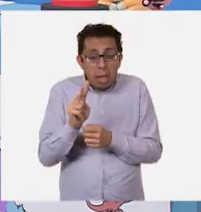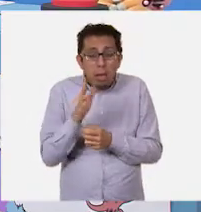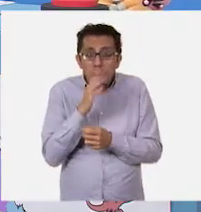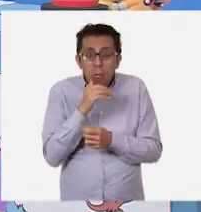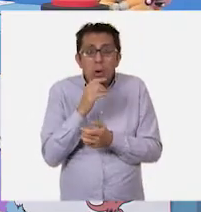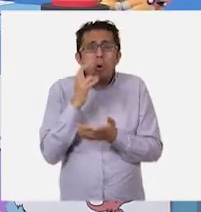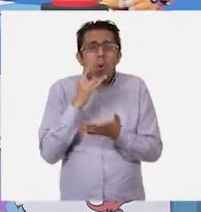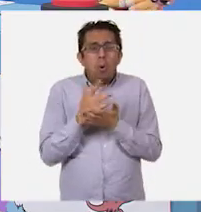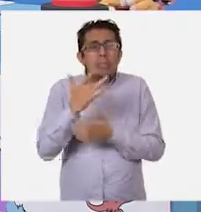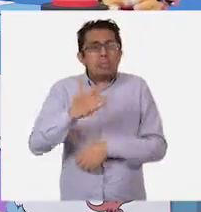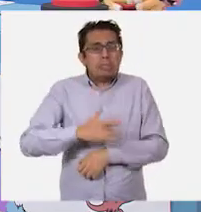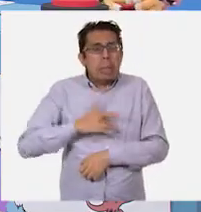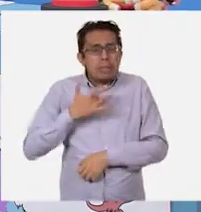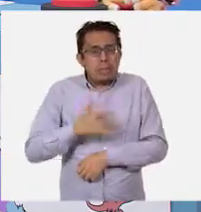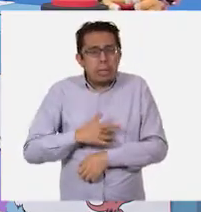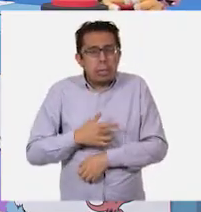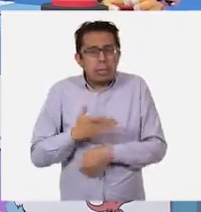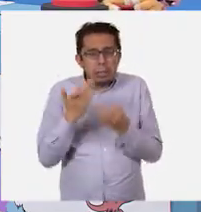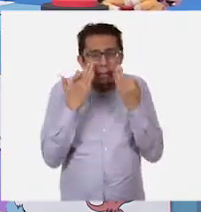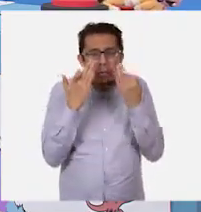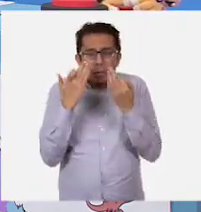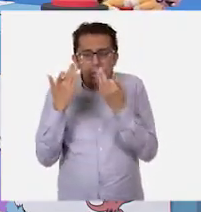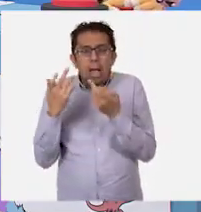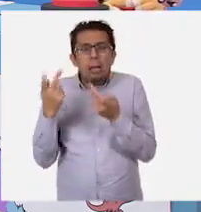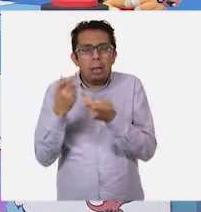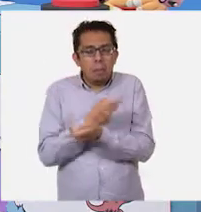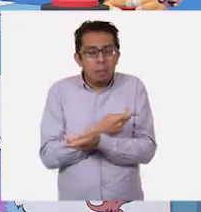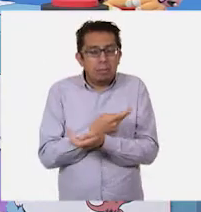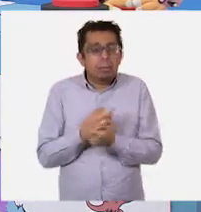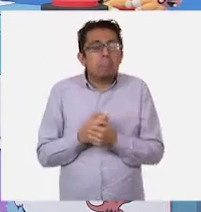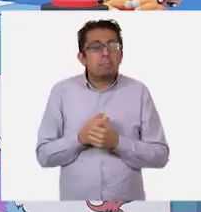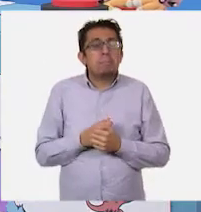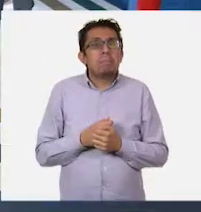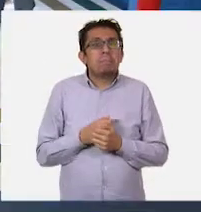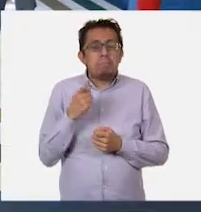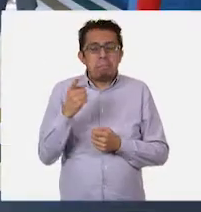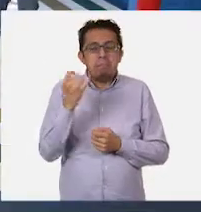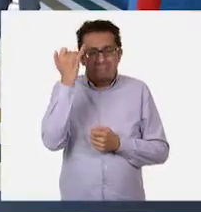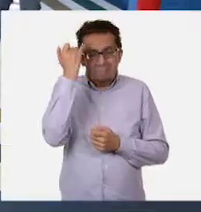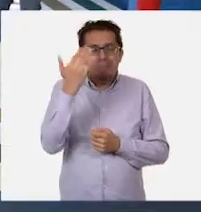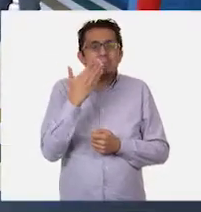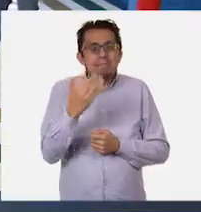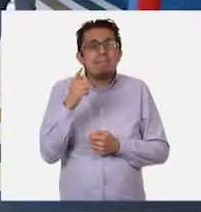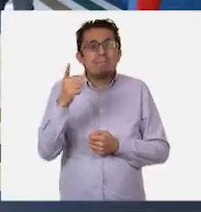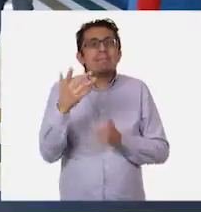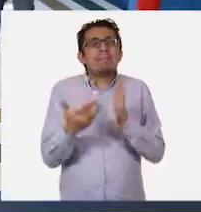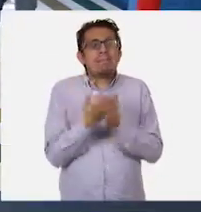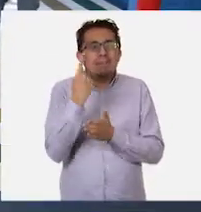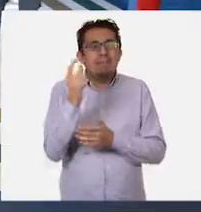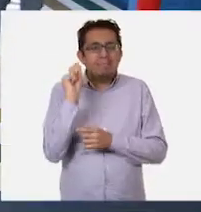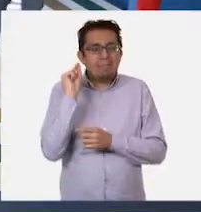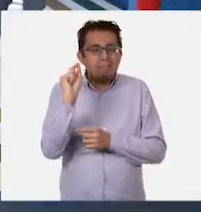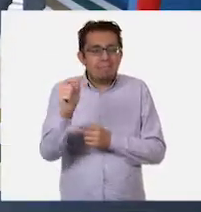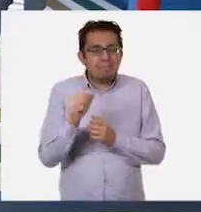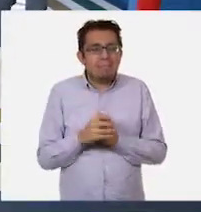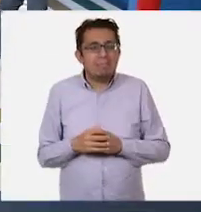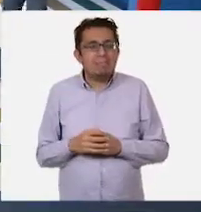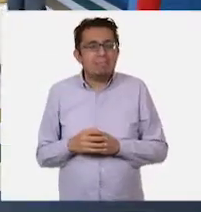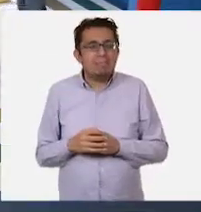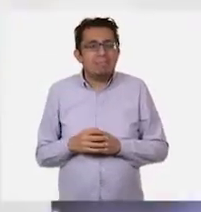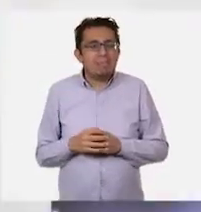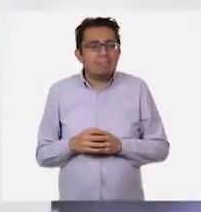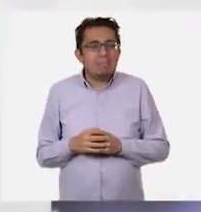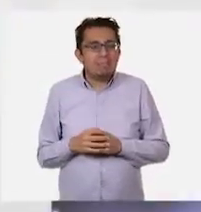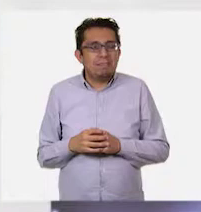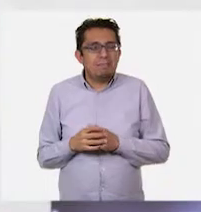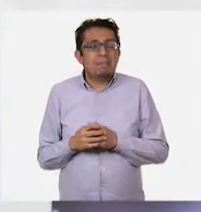y percibir sus efectos. Excelente aportación. Y un punto más para Juan Carlos. Aquí lo tenemos.